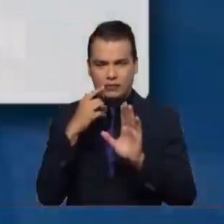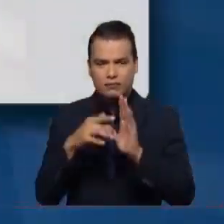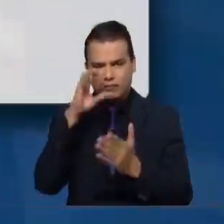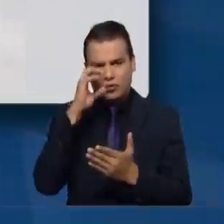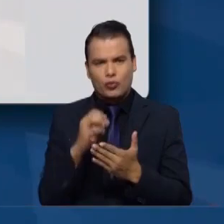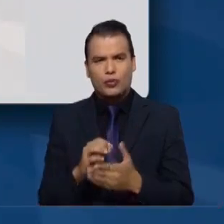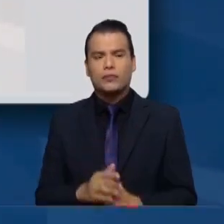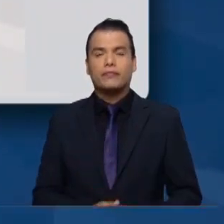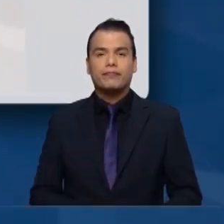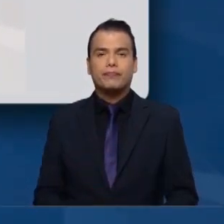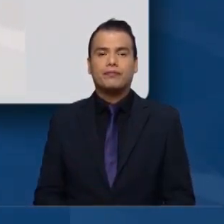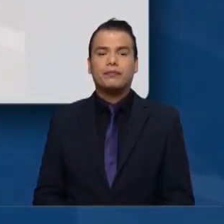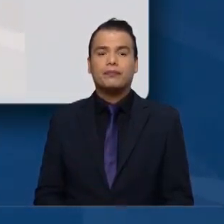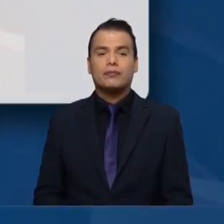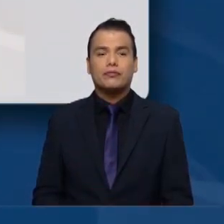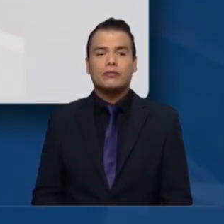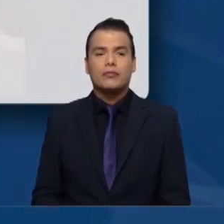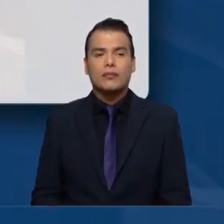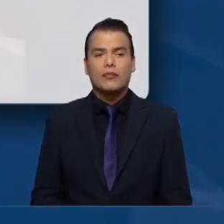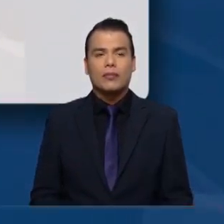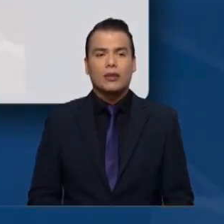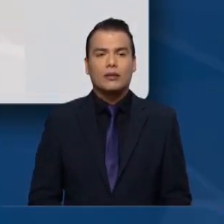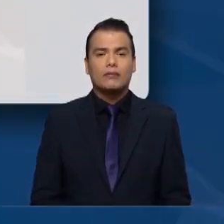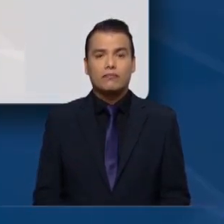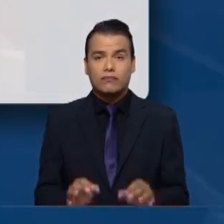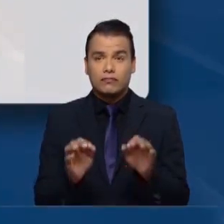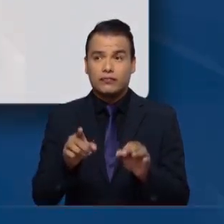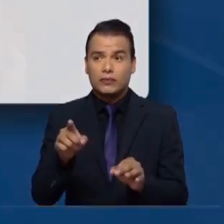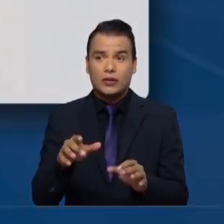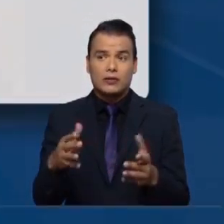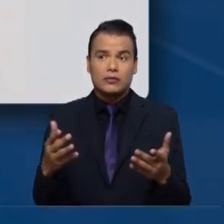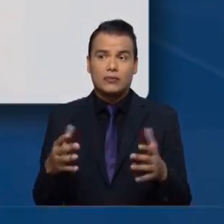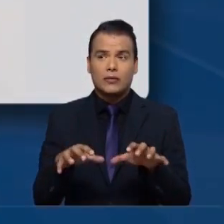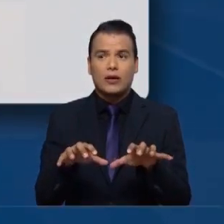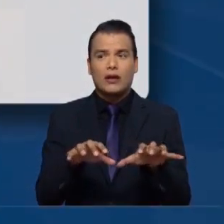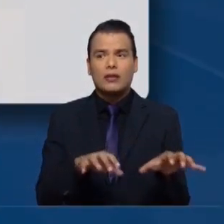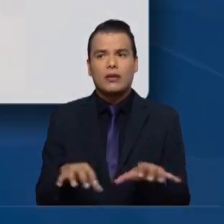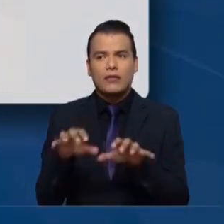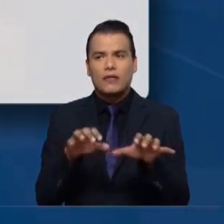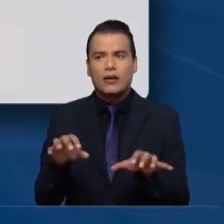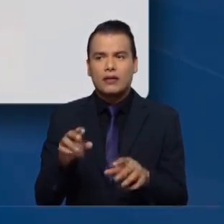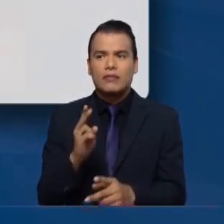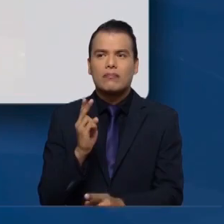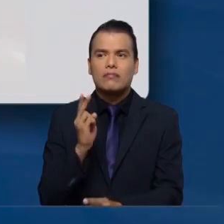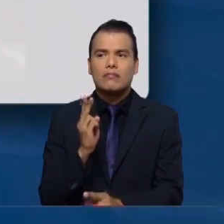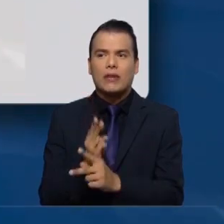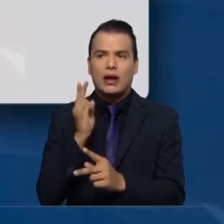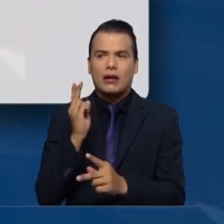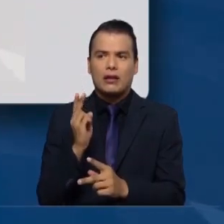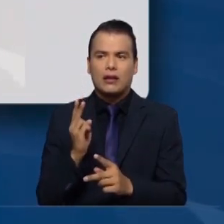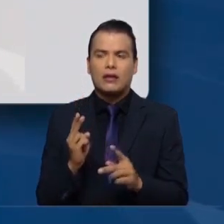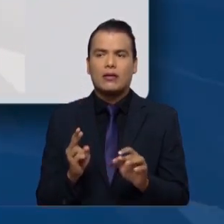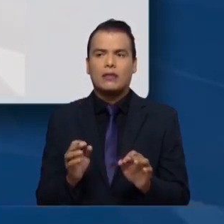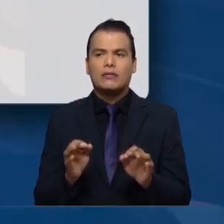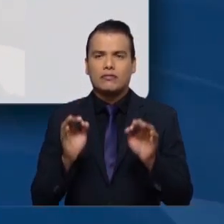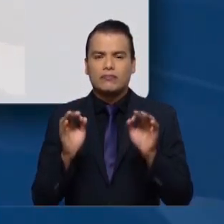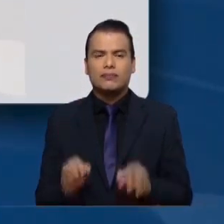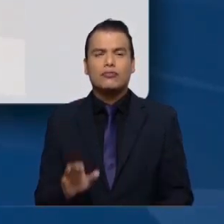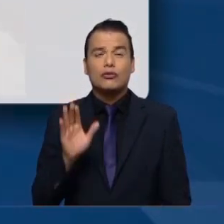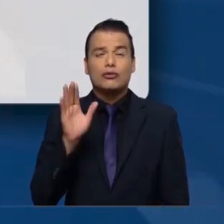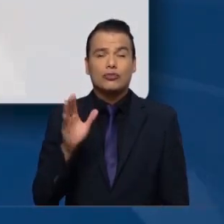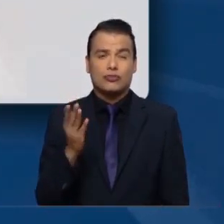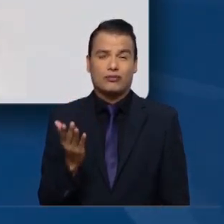este acto no hablamos de un acto de riesgo esto es un peligro teniendo en cuenta que están en peligro